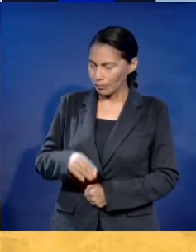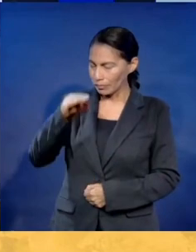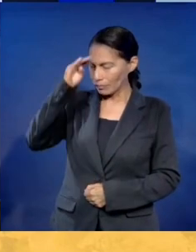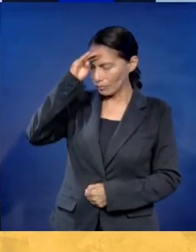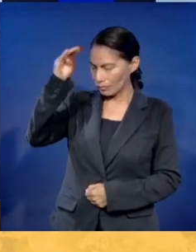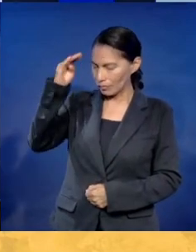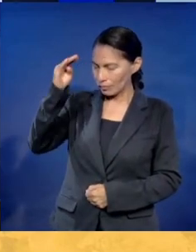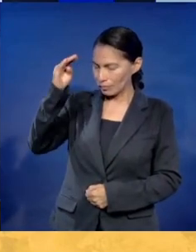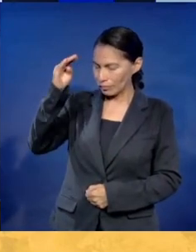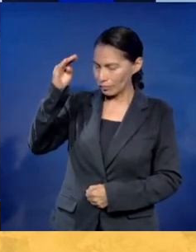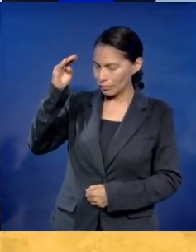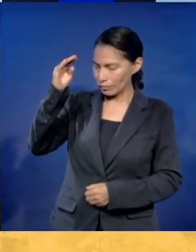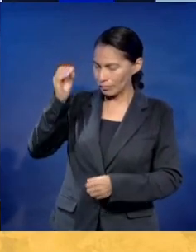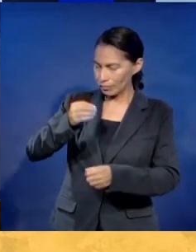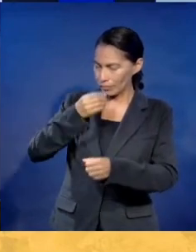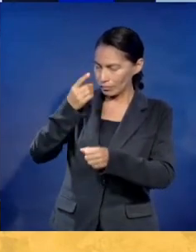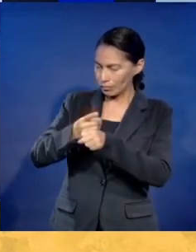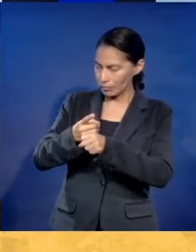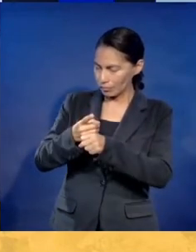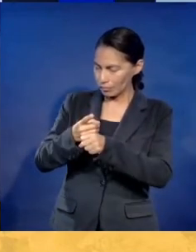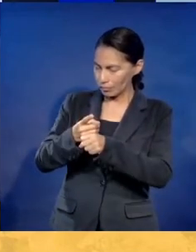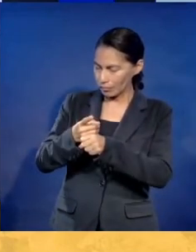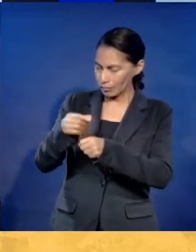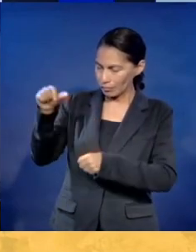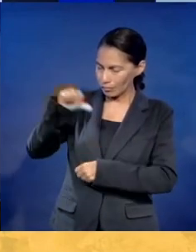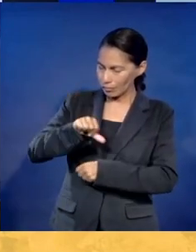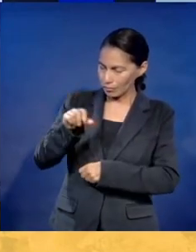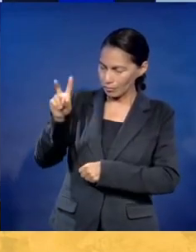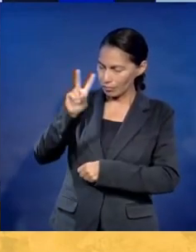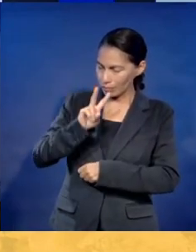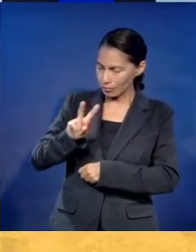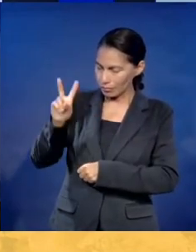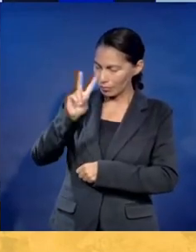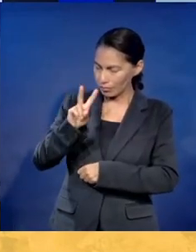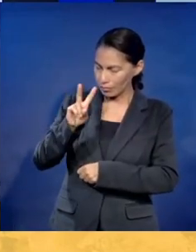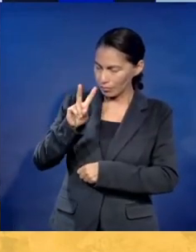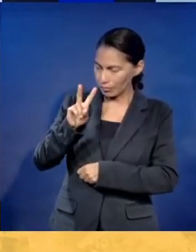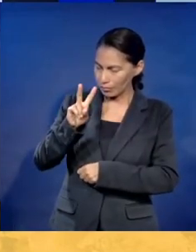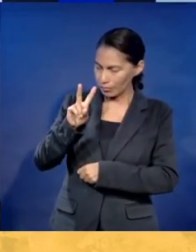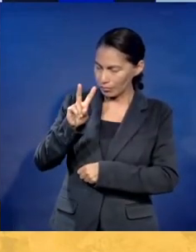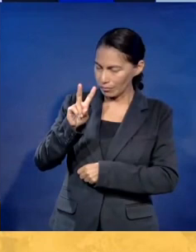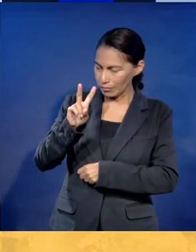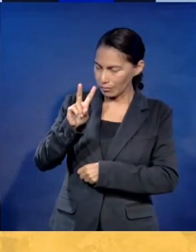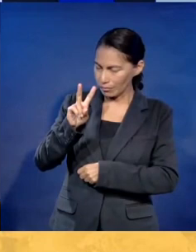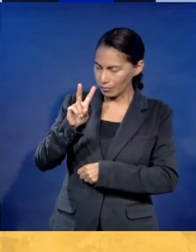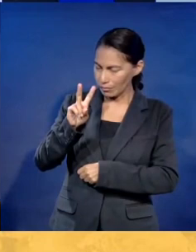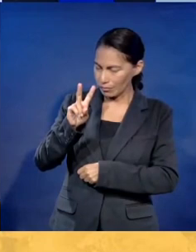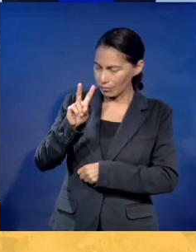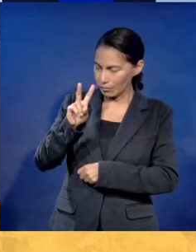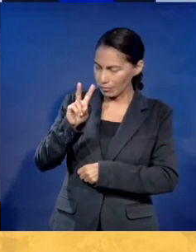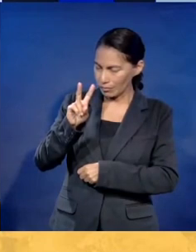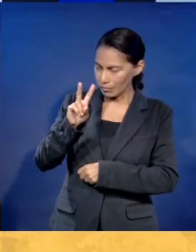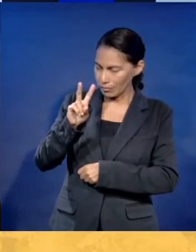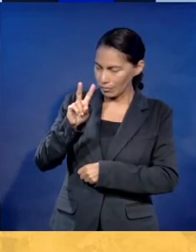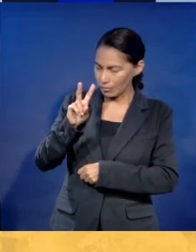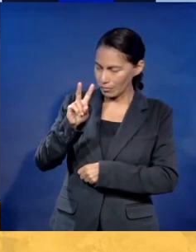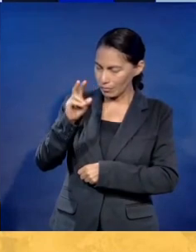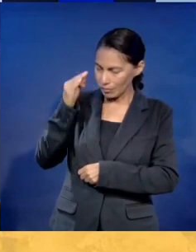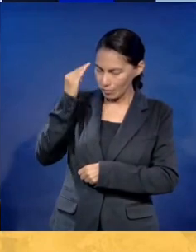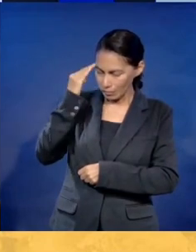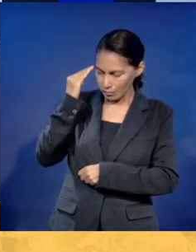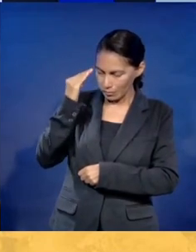la oportunidad de que llegue el día viernes y tener tiempo otra vez de